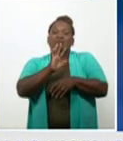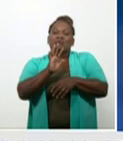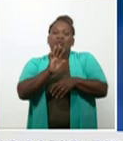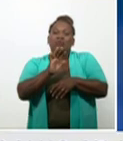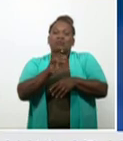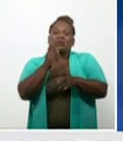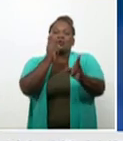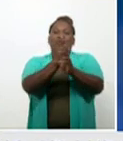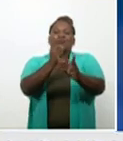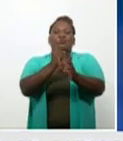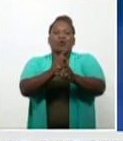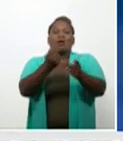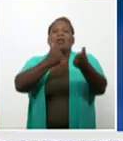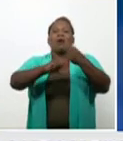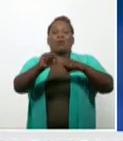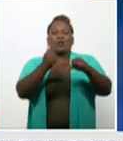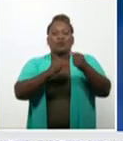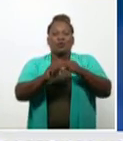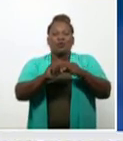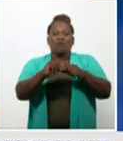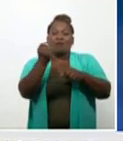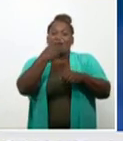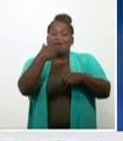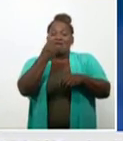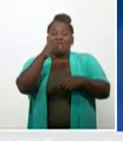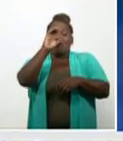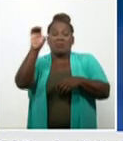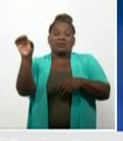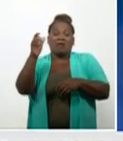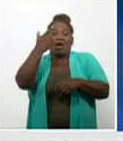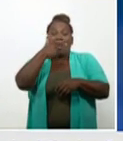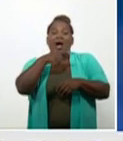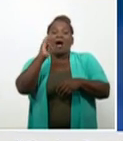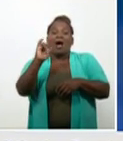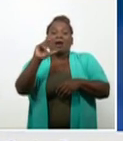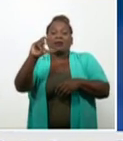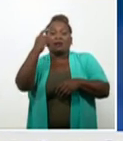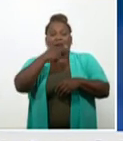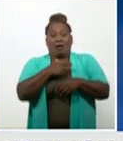contactos del laboratorio farmacéutico AICA, que es el